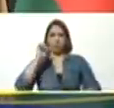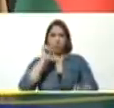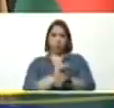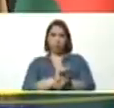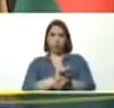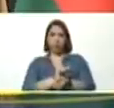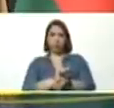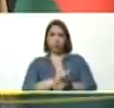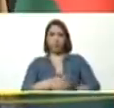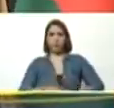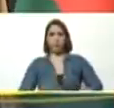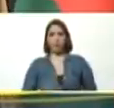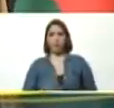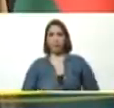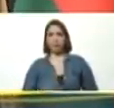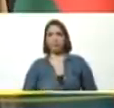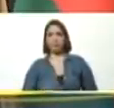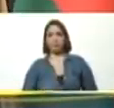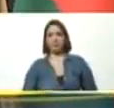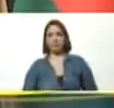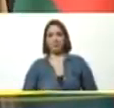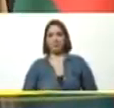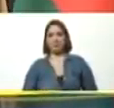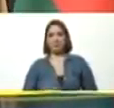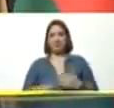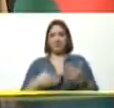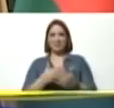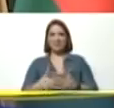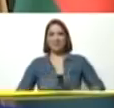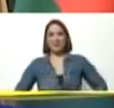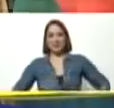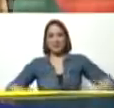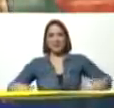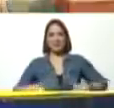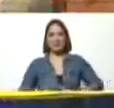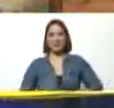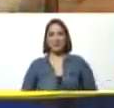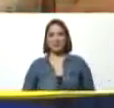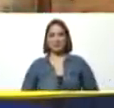feudalismo, del feudalismo al capitalismo rapaz,